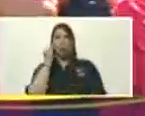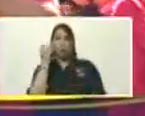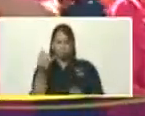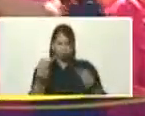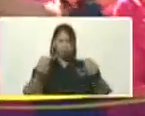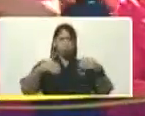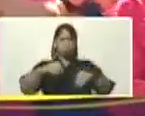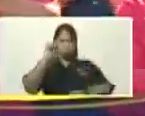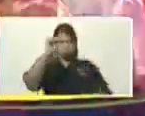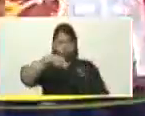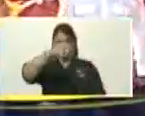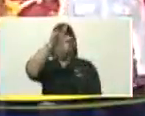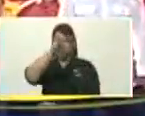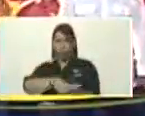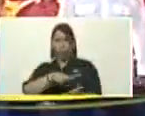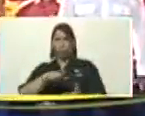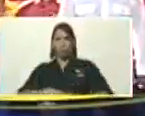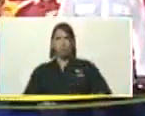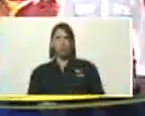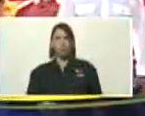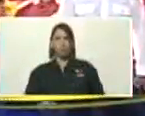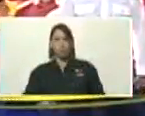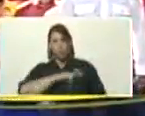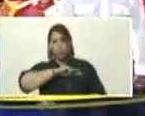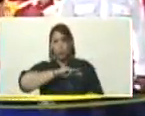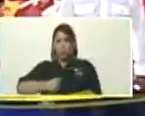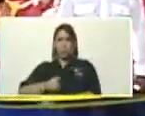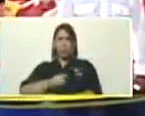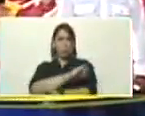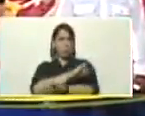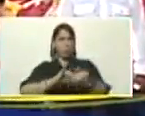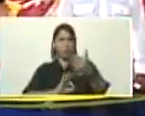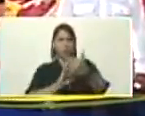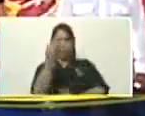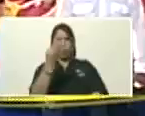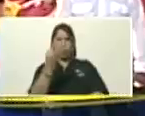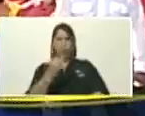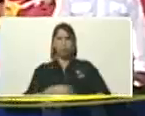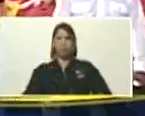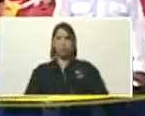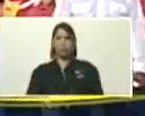acuerdo, aprobado y doy la orden para su creación inmediata.